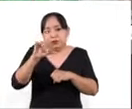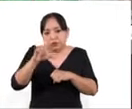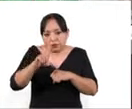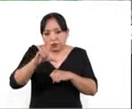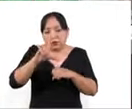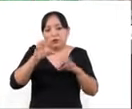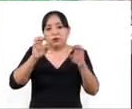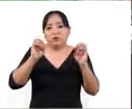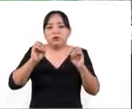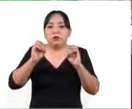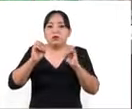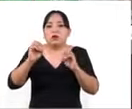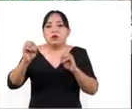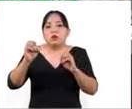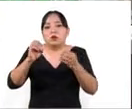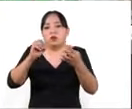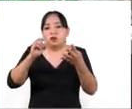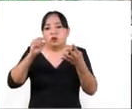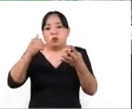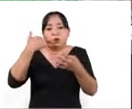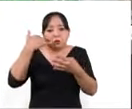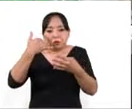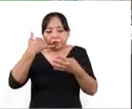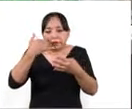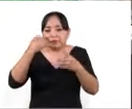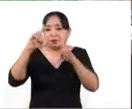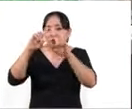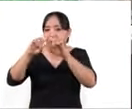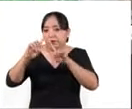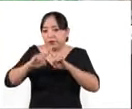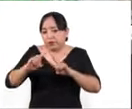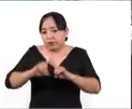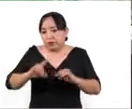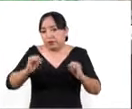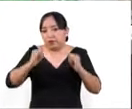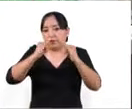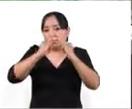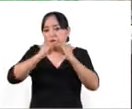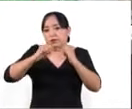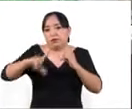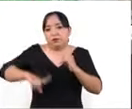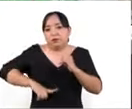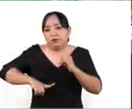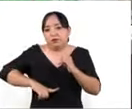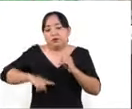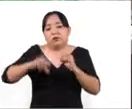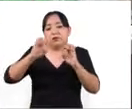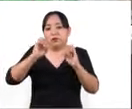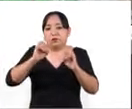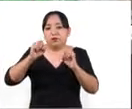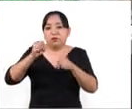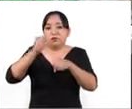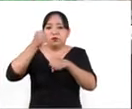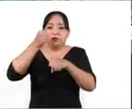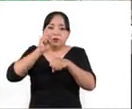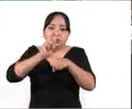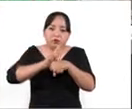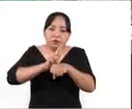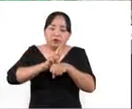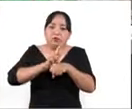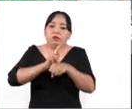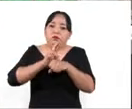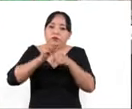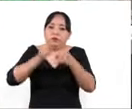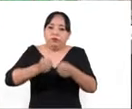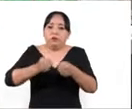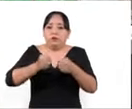por llamadas de las distintas instancias del Gobierno de la Ciudad de México o la propia Secretaría de Seguridad Ciudadana, que es quien